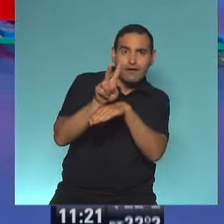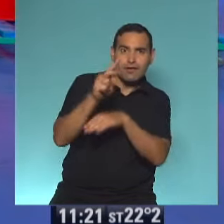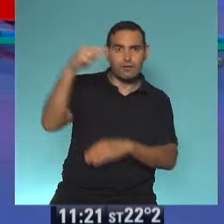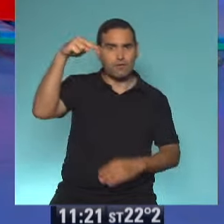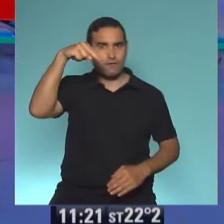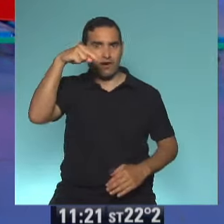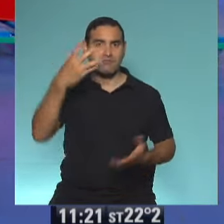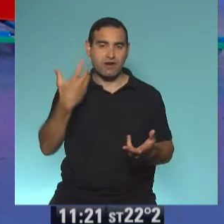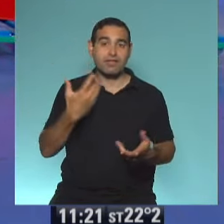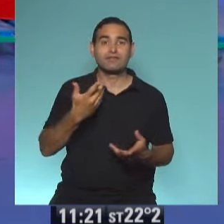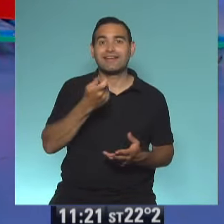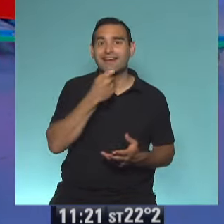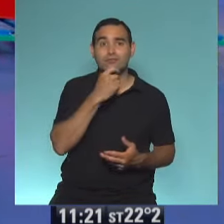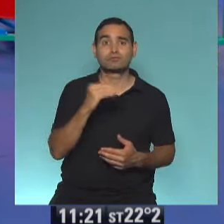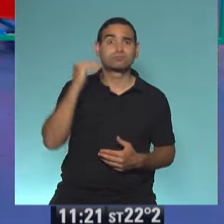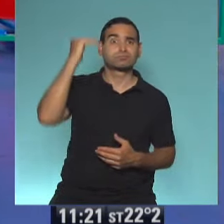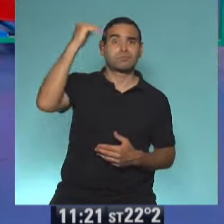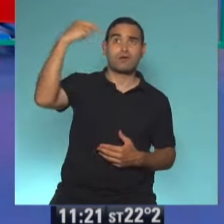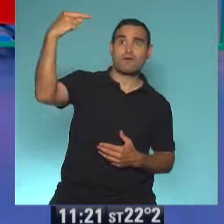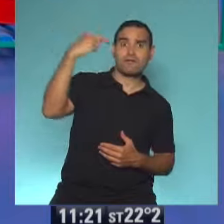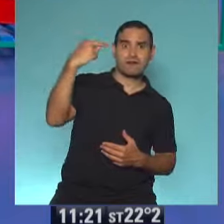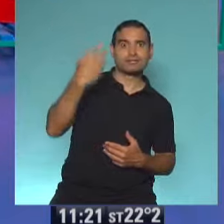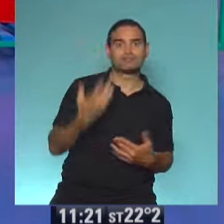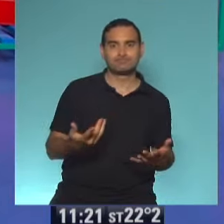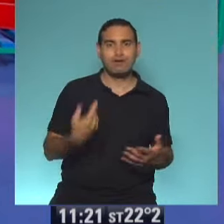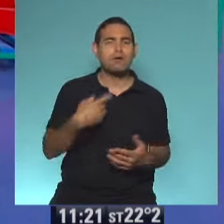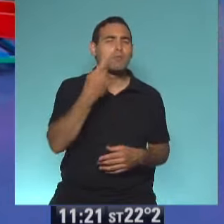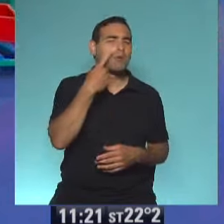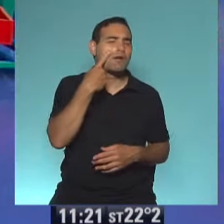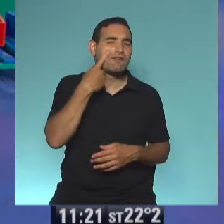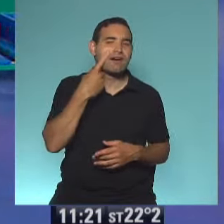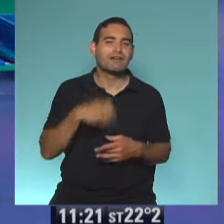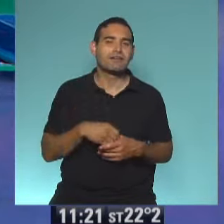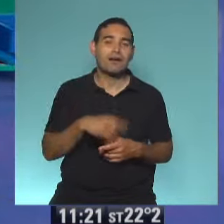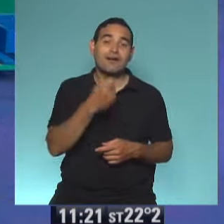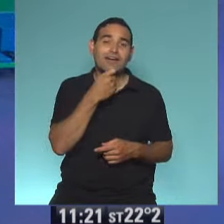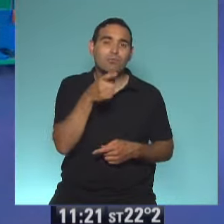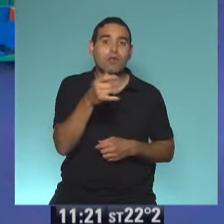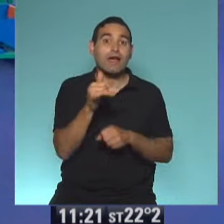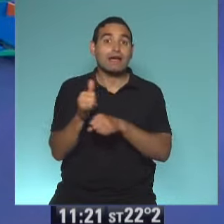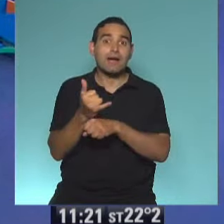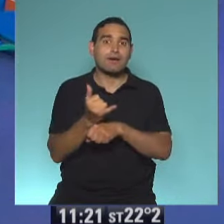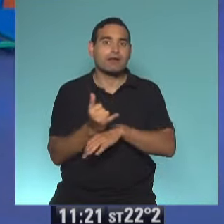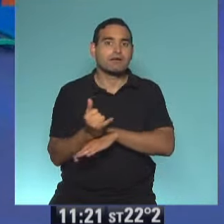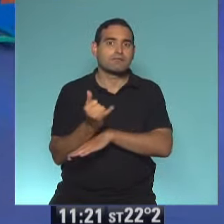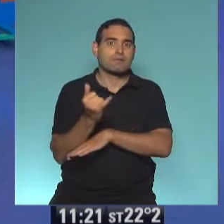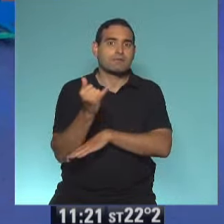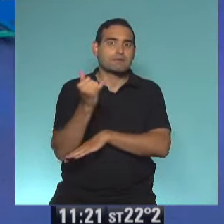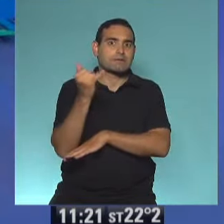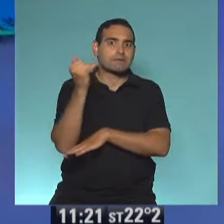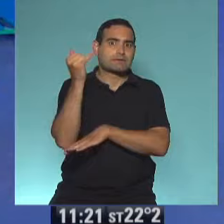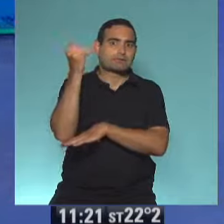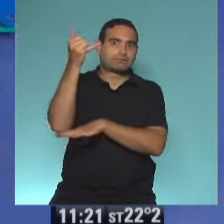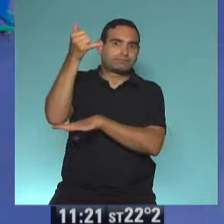ve gigantes. Pero si un gigante nos ve a nosotros... Y podemos probar, por ejemplo, supongamos que nuestra cámara fuese una jirafa.